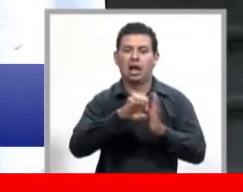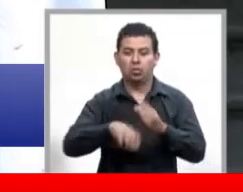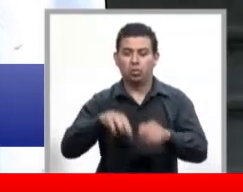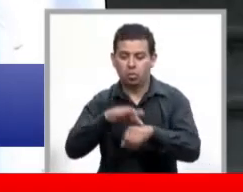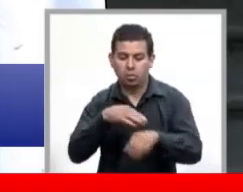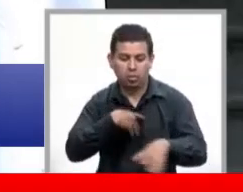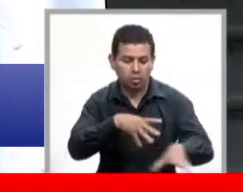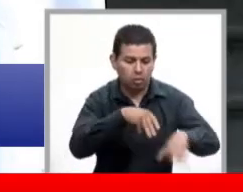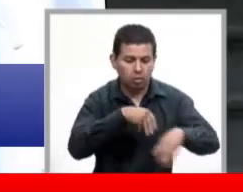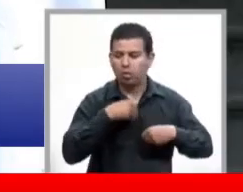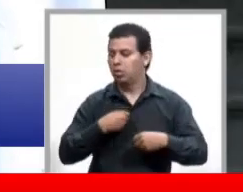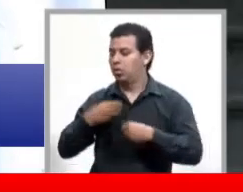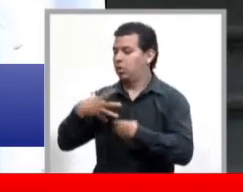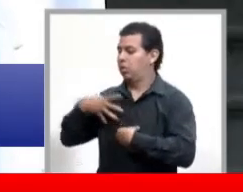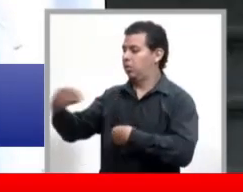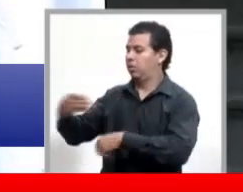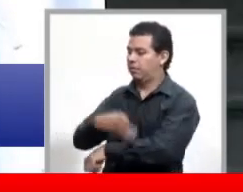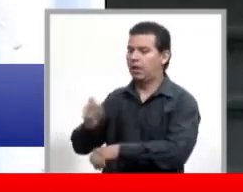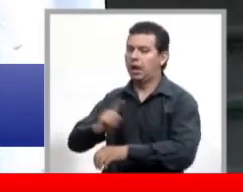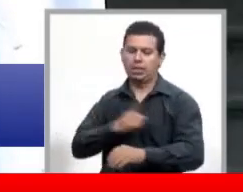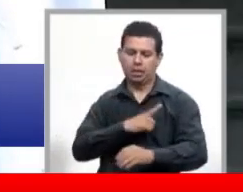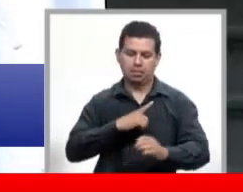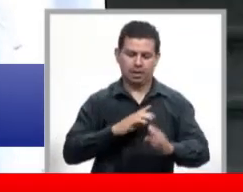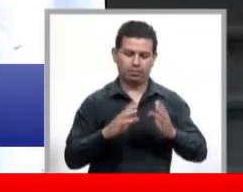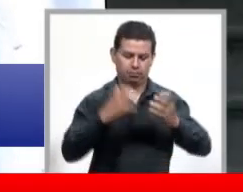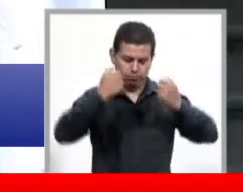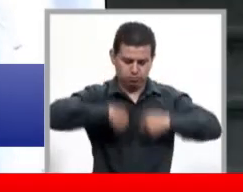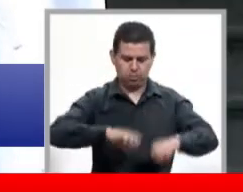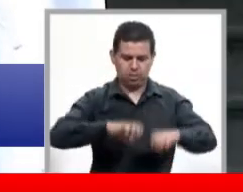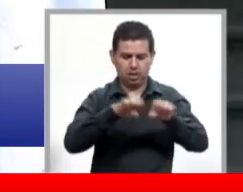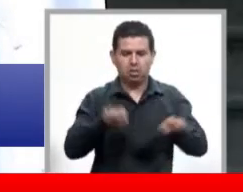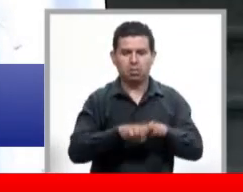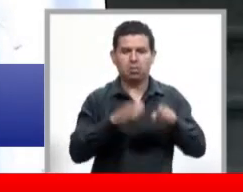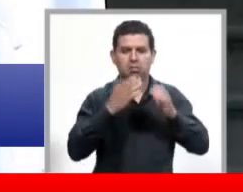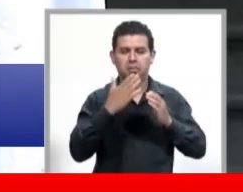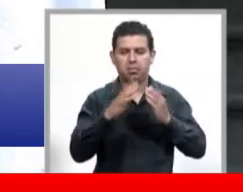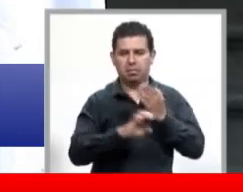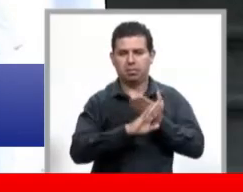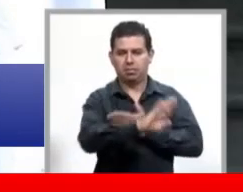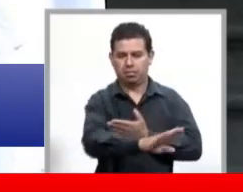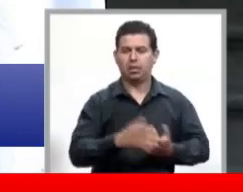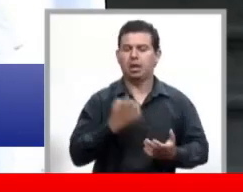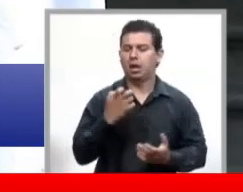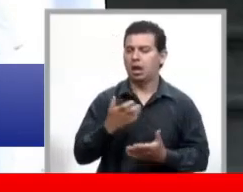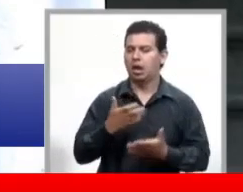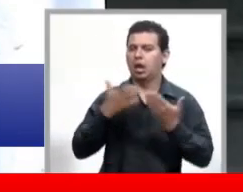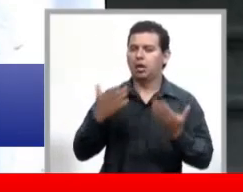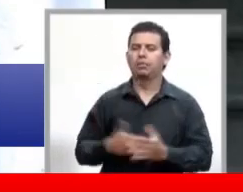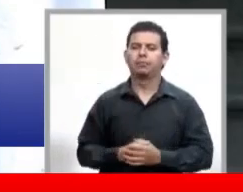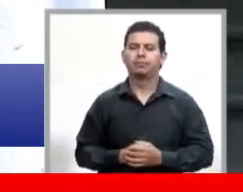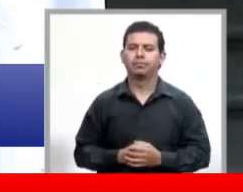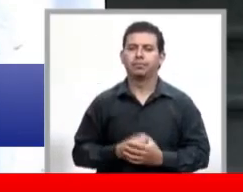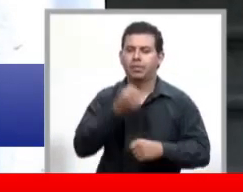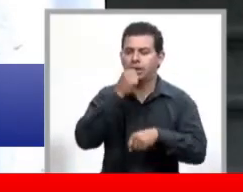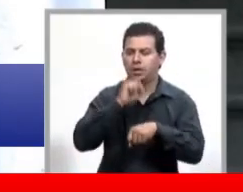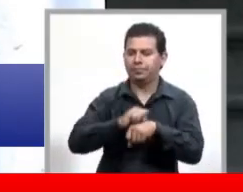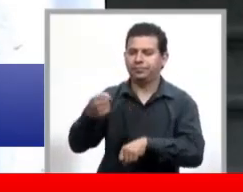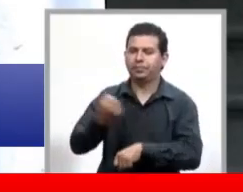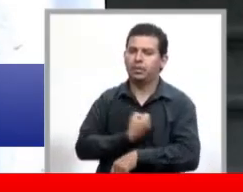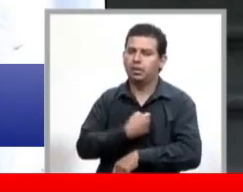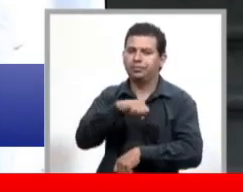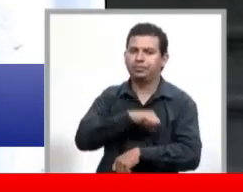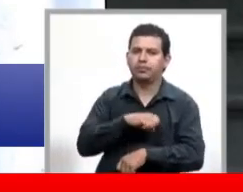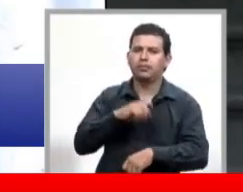Quiero decirles que en ese sentido tenemos, y yo le he pedido al secretario de Salud,